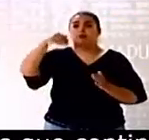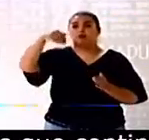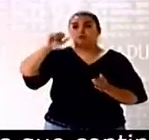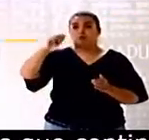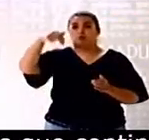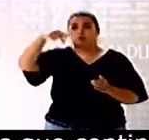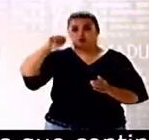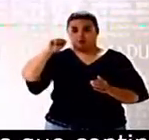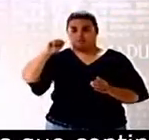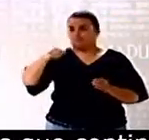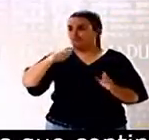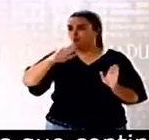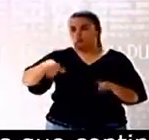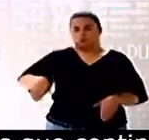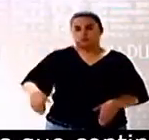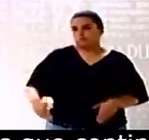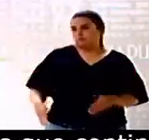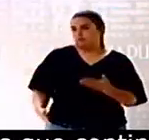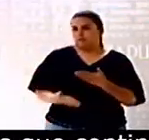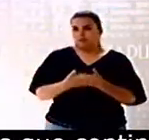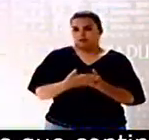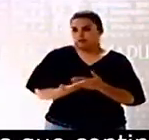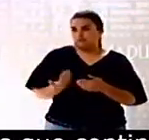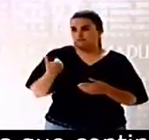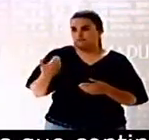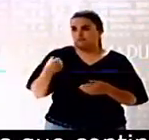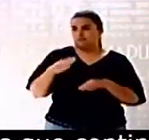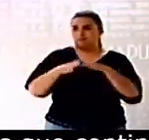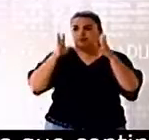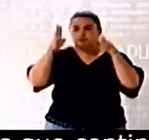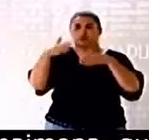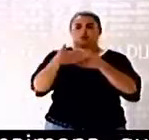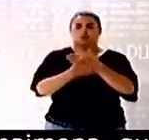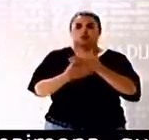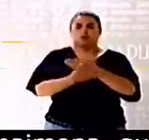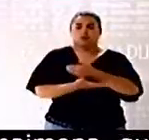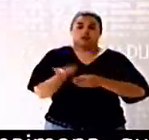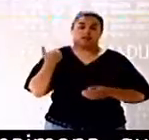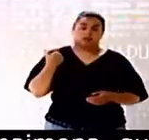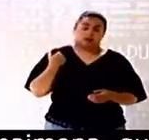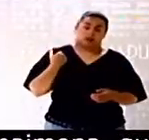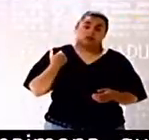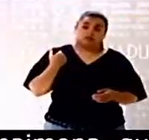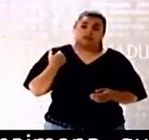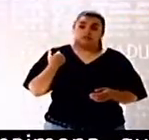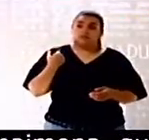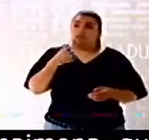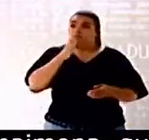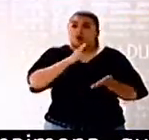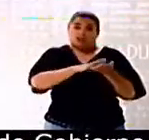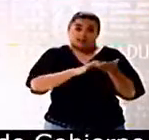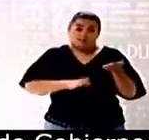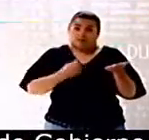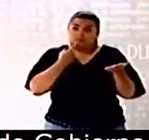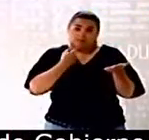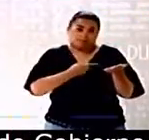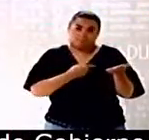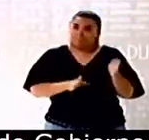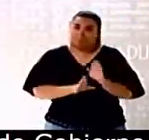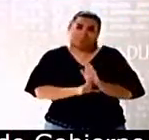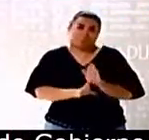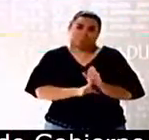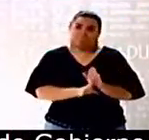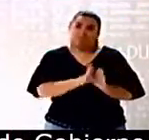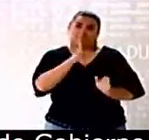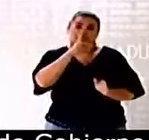ha sido la última que hemos perimetrado en Consejo de Gobierno anterior, porque los informes epidemiológicos siguen